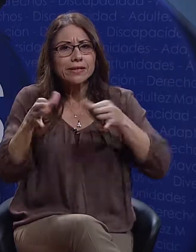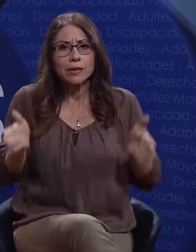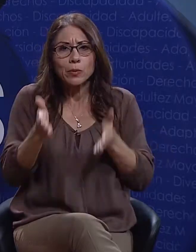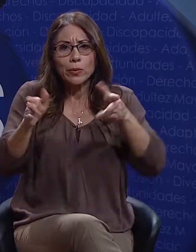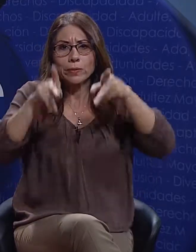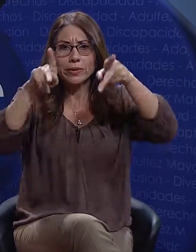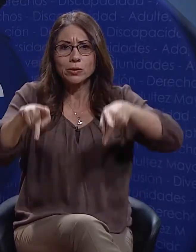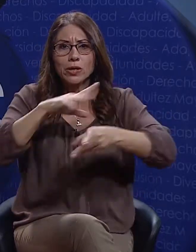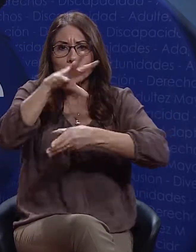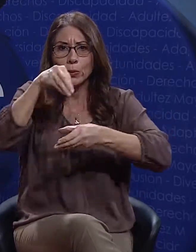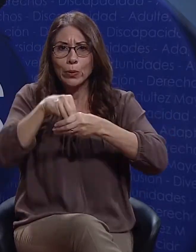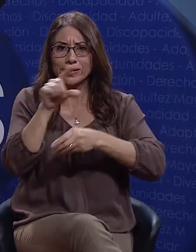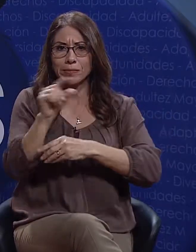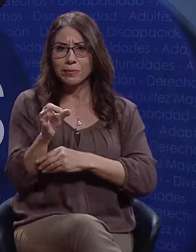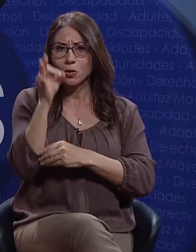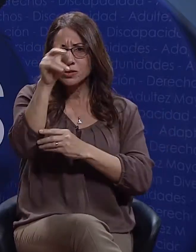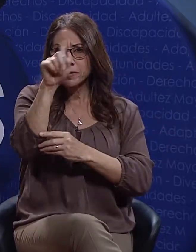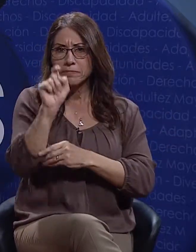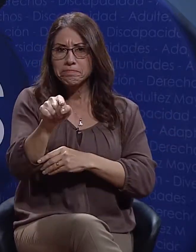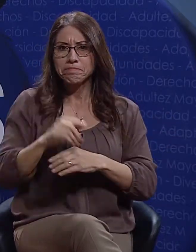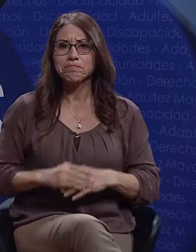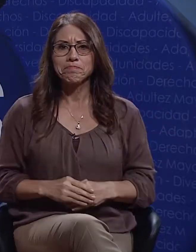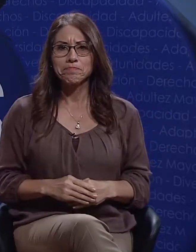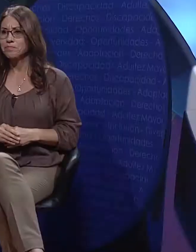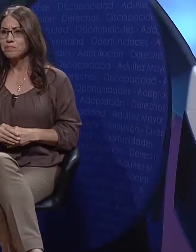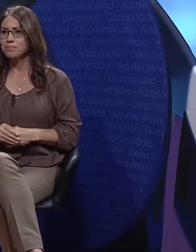la inclusión para la próxima semana?